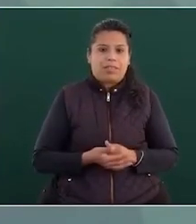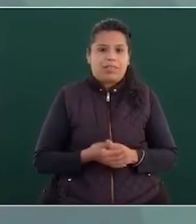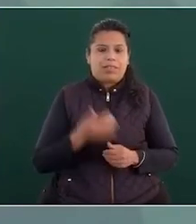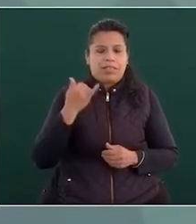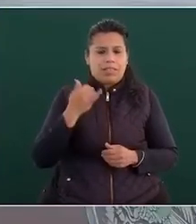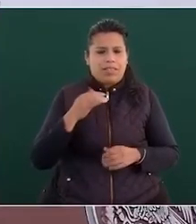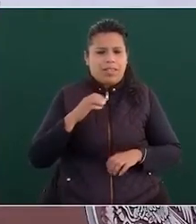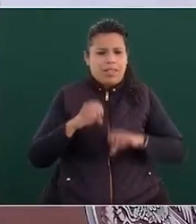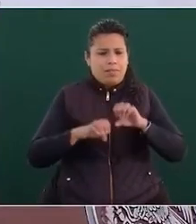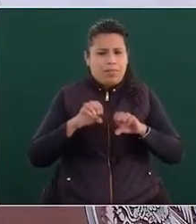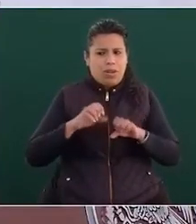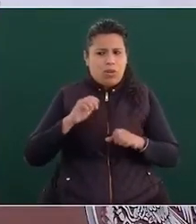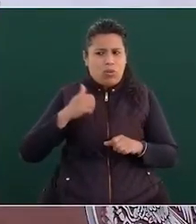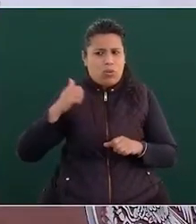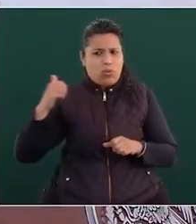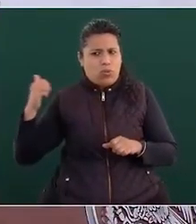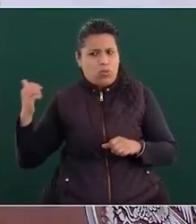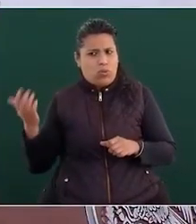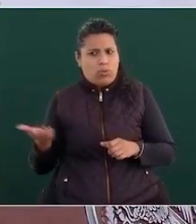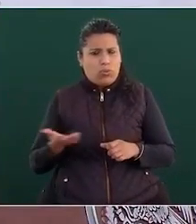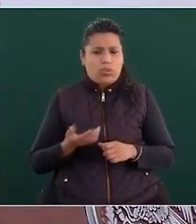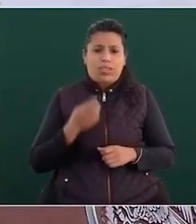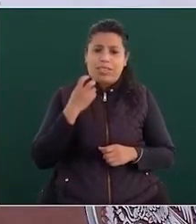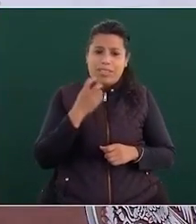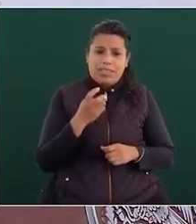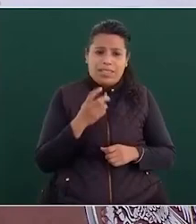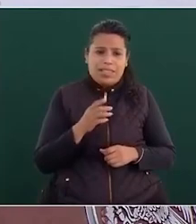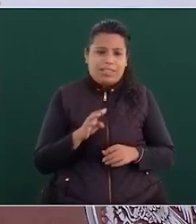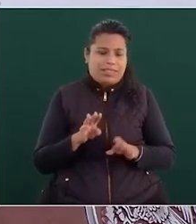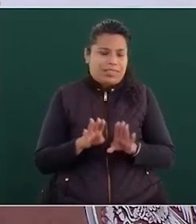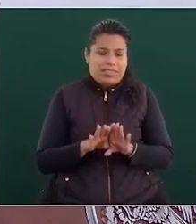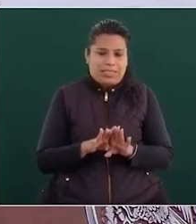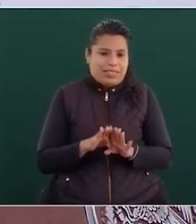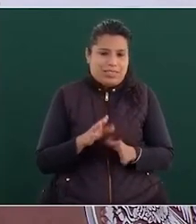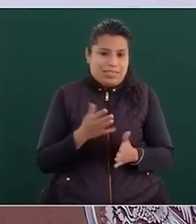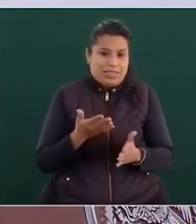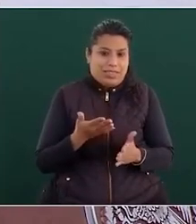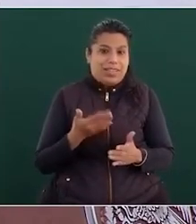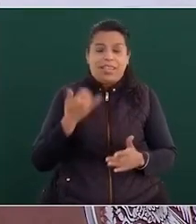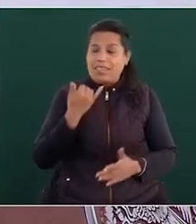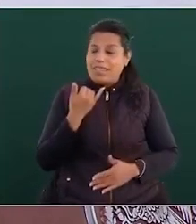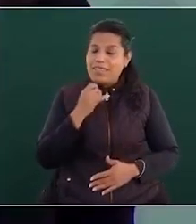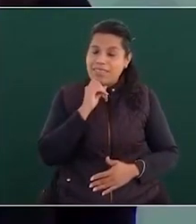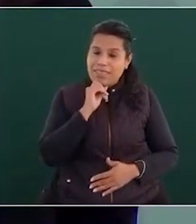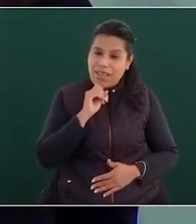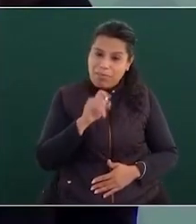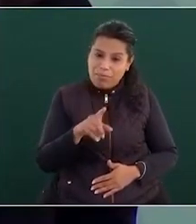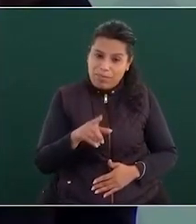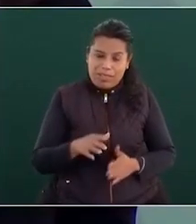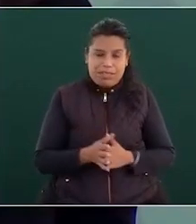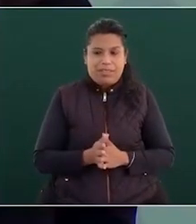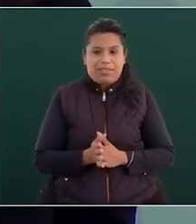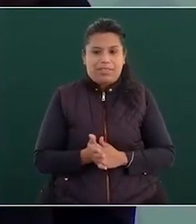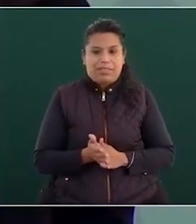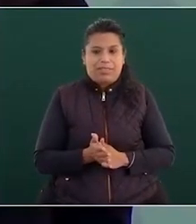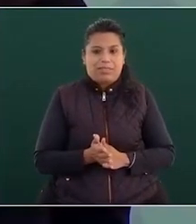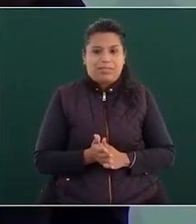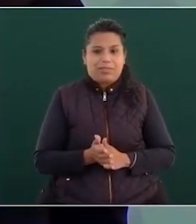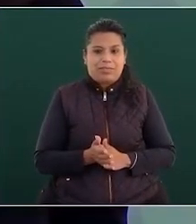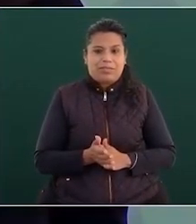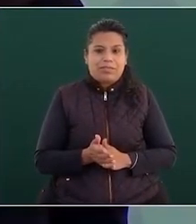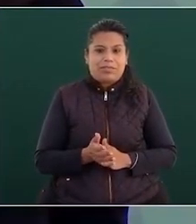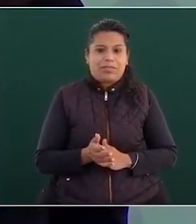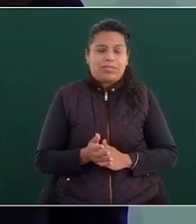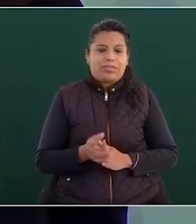empresas extranjeras. Entonces, conservadurismo. Y también el conservadurismo es